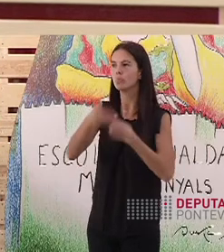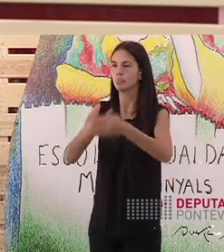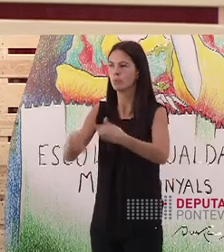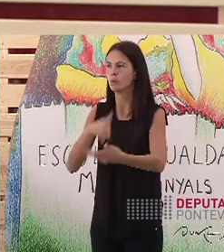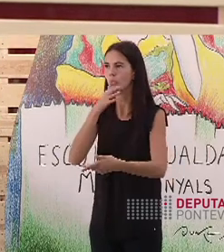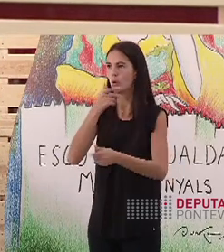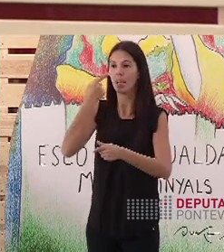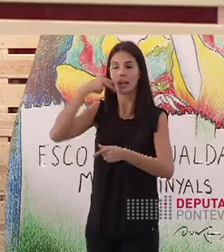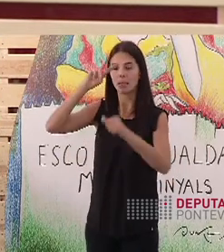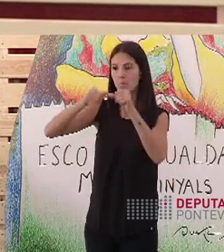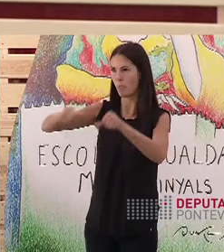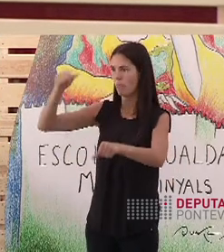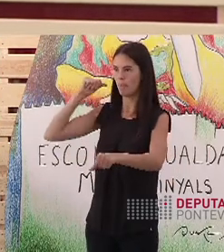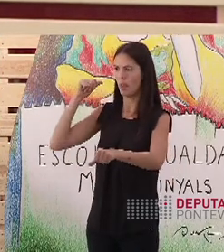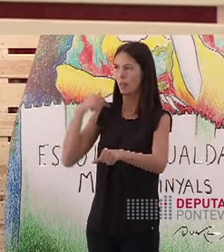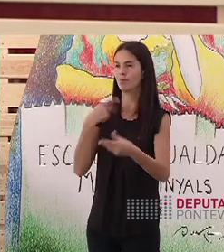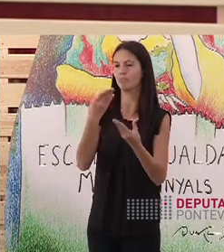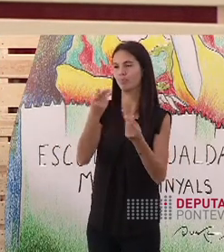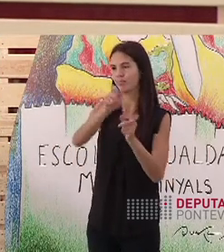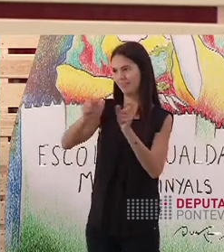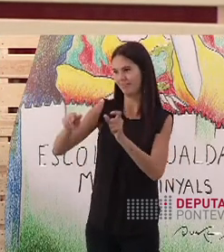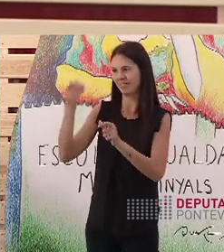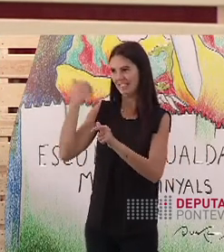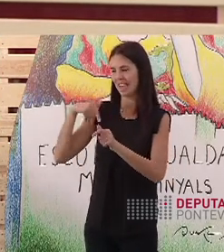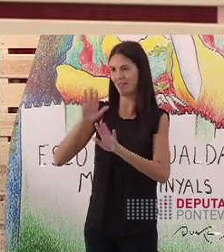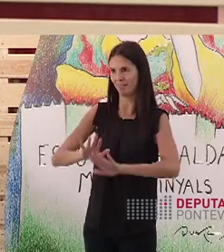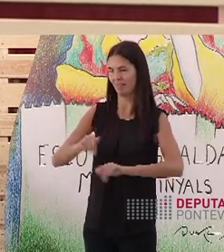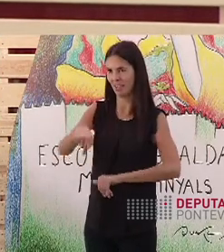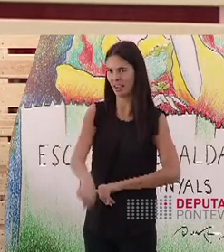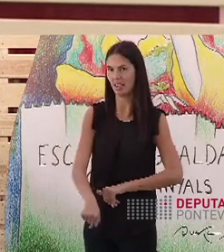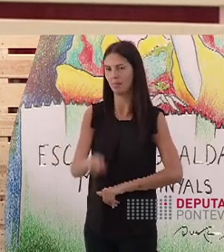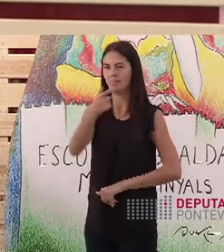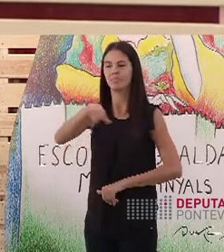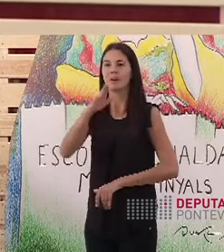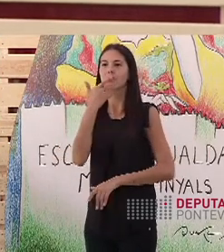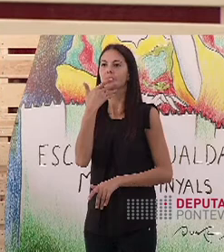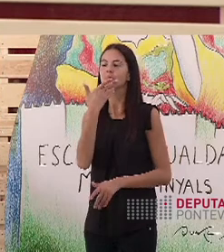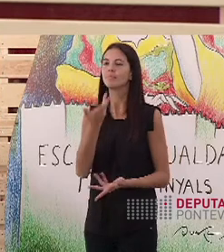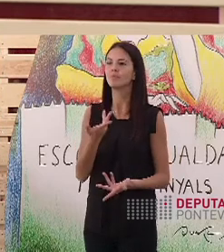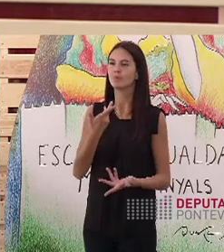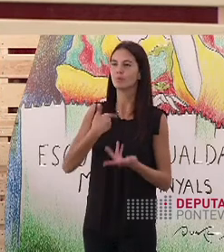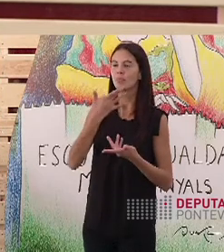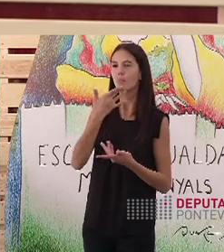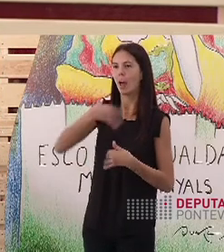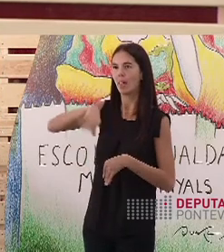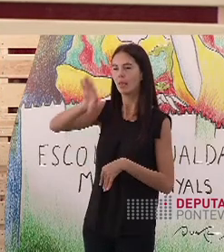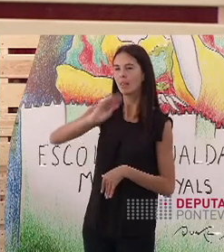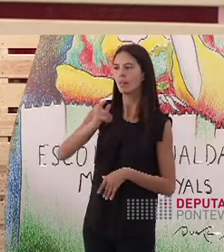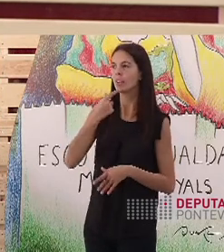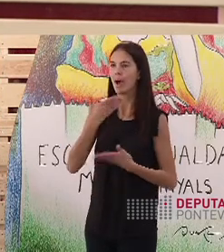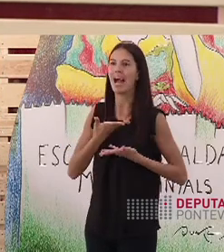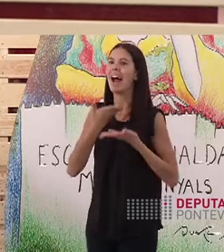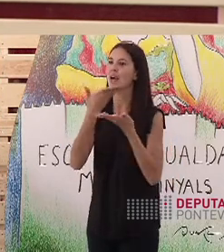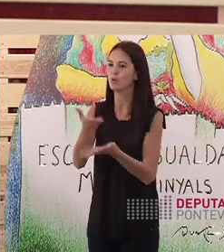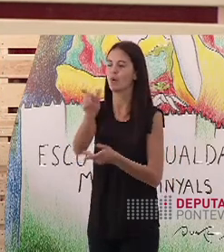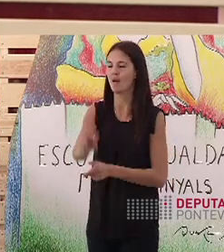da experiencia de, bueno, moitas das que estades aquí seguramente tamén tivechedes vivencias de atendemento, asistencia a mulleres